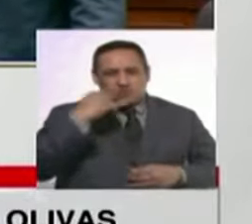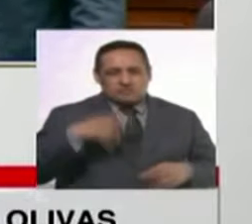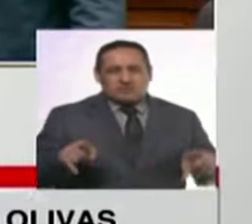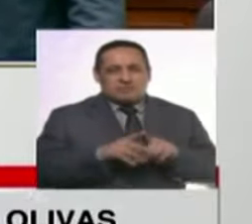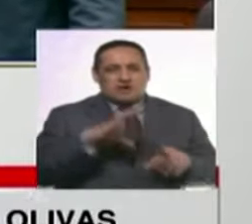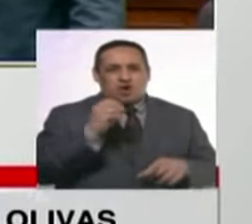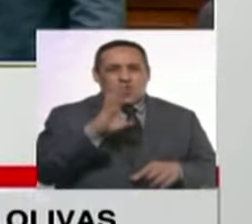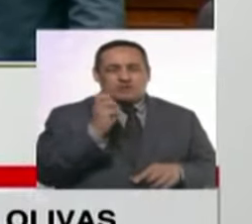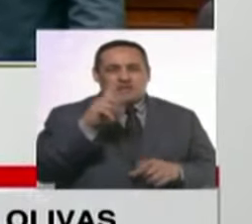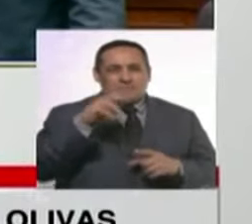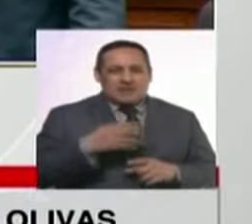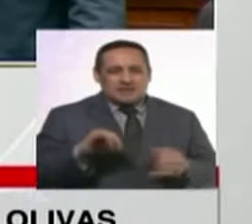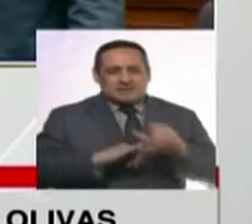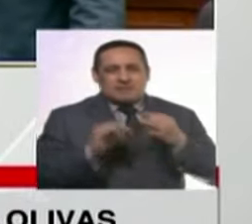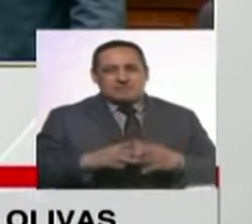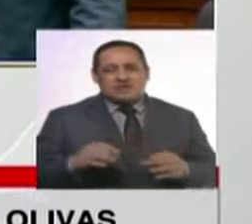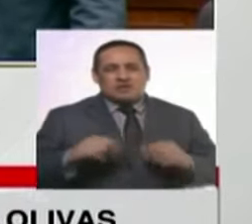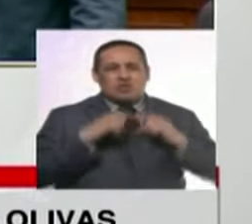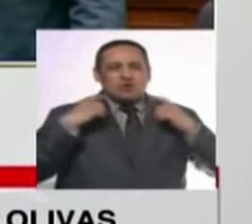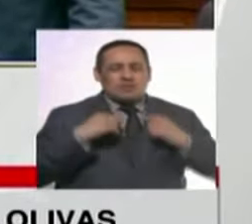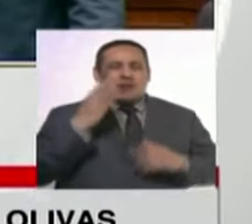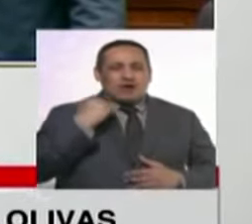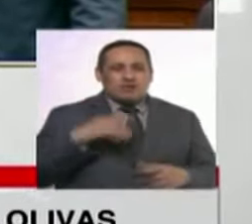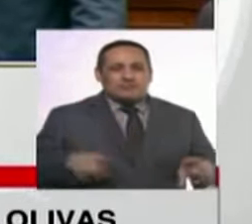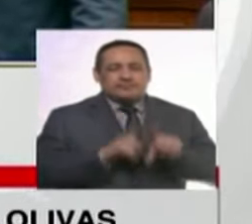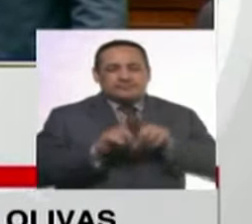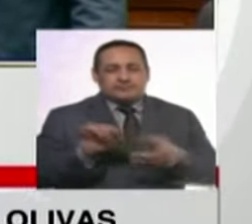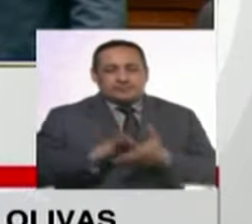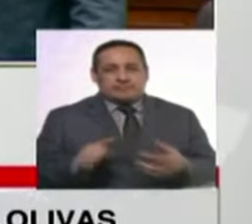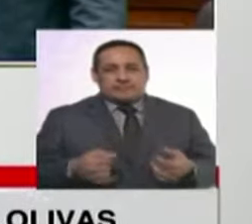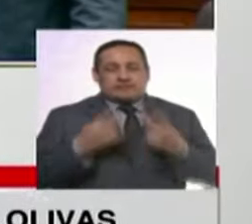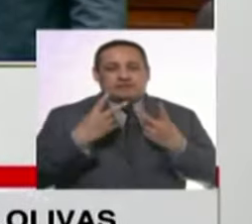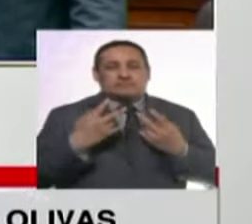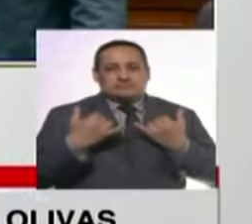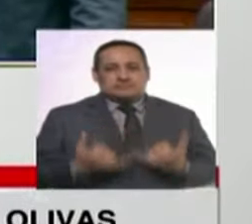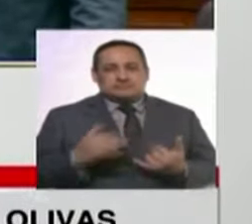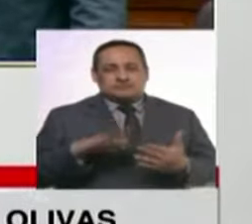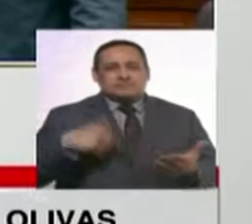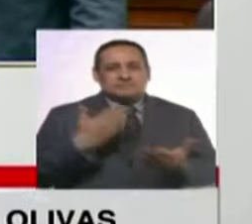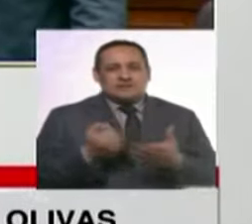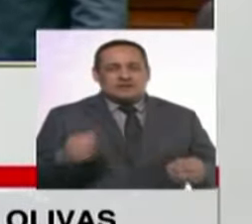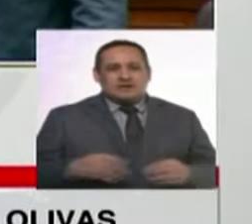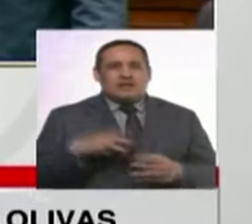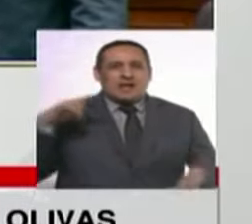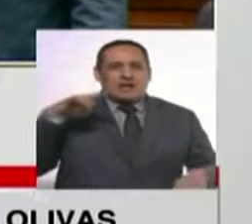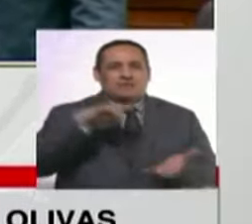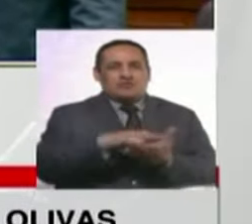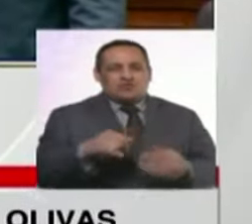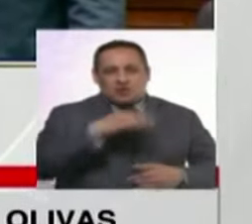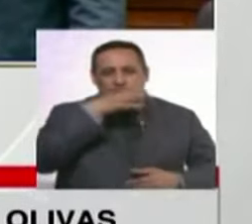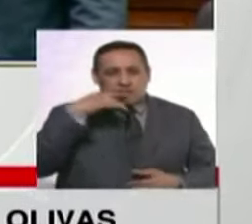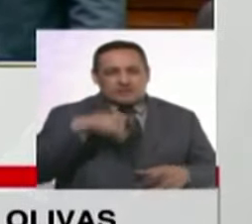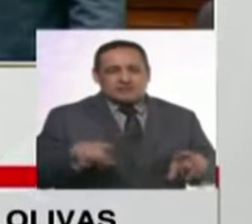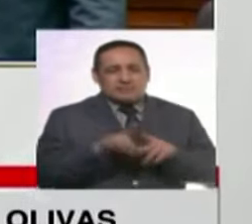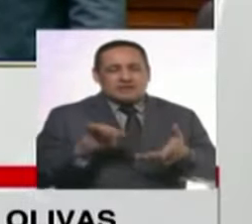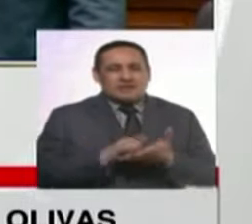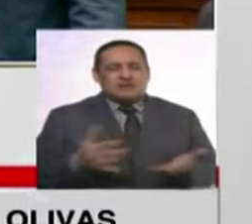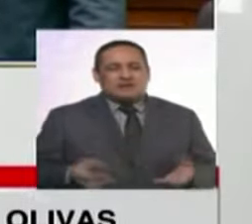de hoy los cuellos blancos hasta inclusive llevaban cocaína en el avión presidencial Y